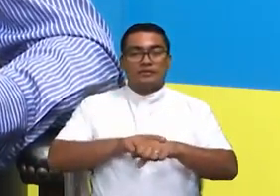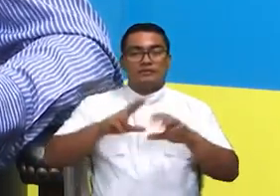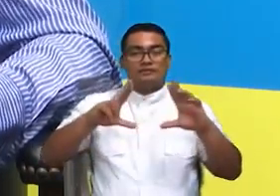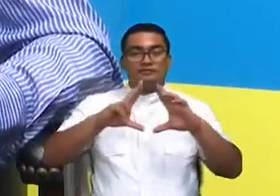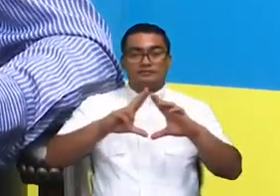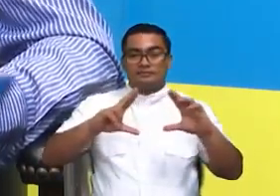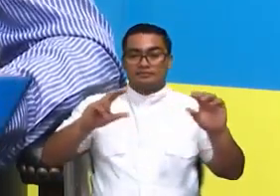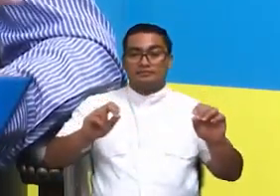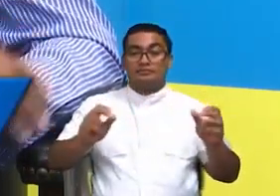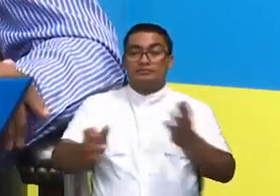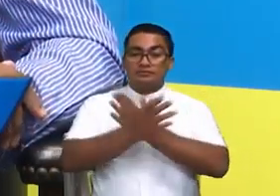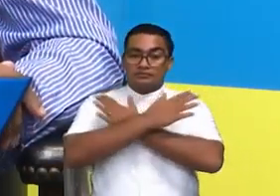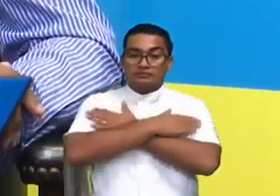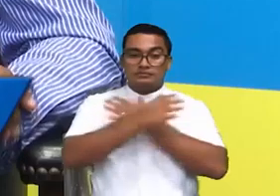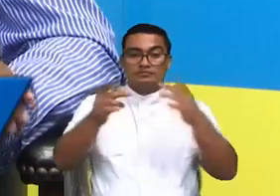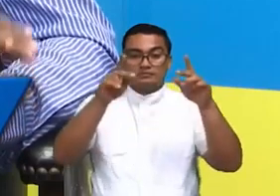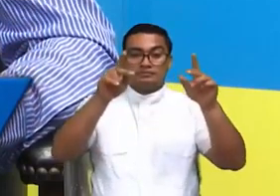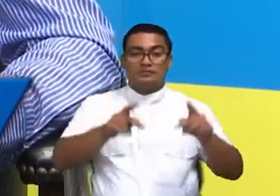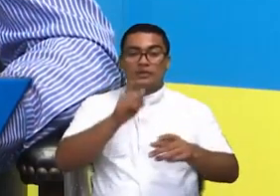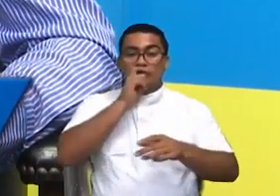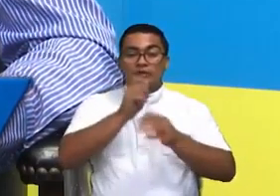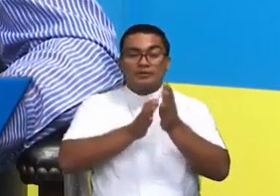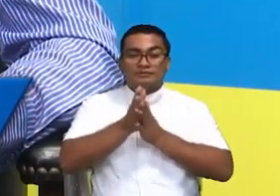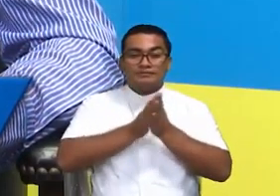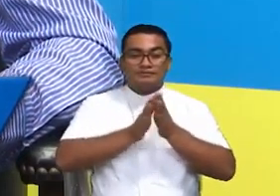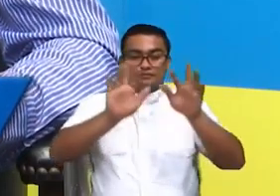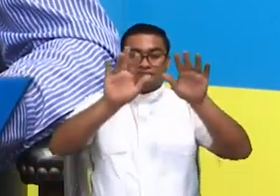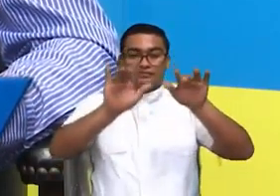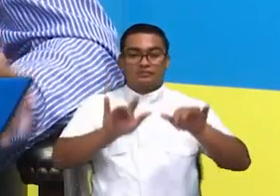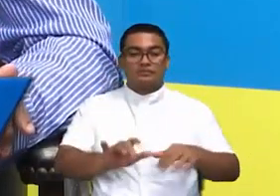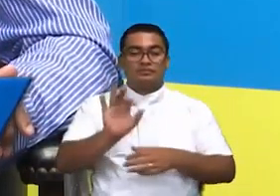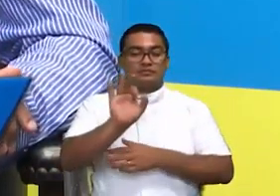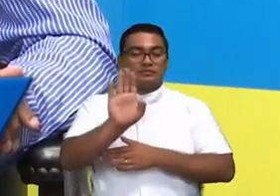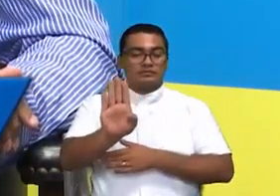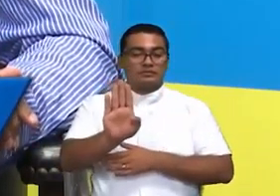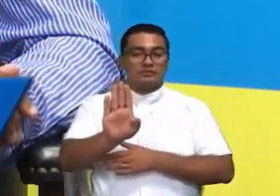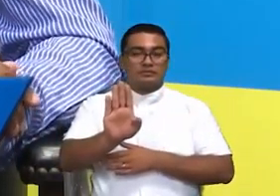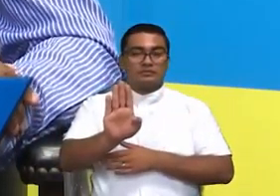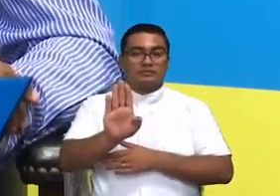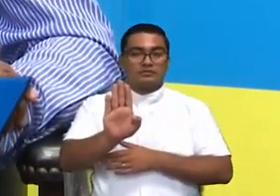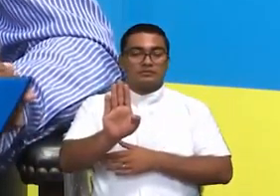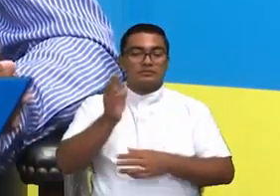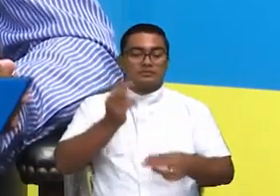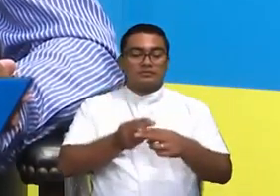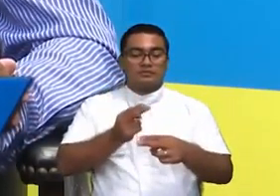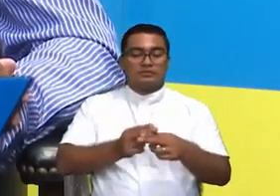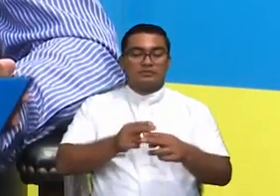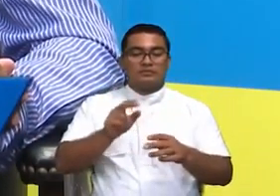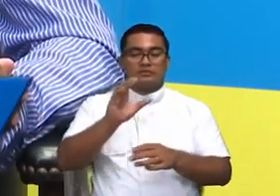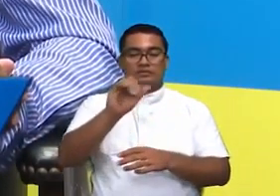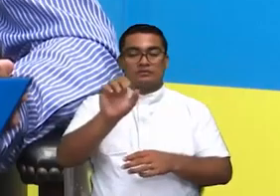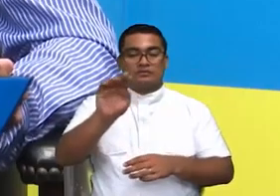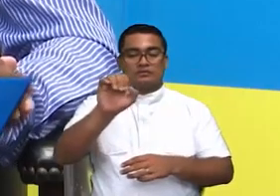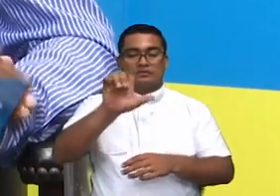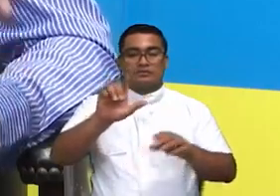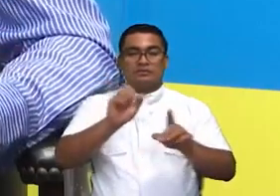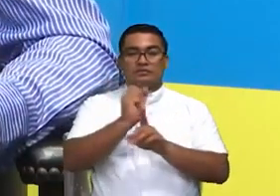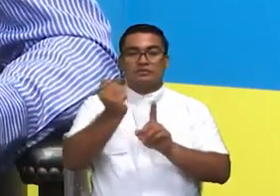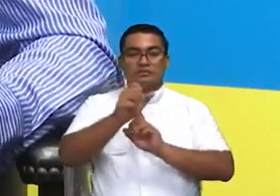Asamblea Nacional. Saludo a quienes nos sintonizan a través de nuestro Facebook. En Facebook aparecemos como Canal Parlamentario de